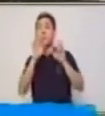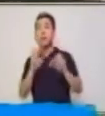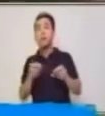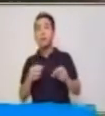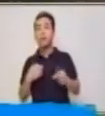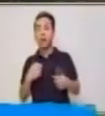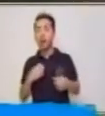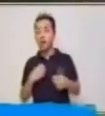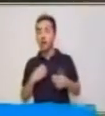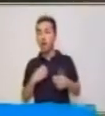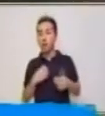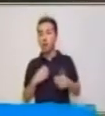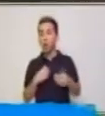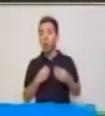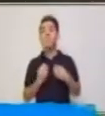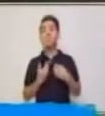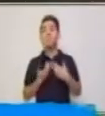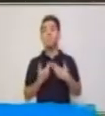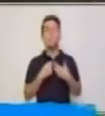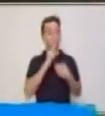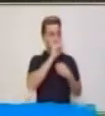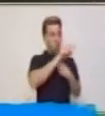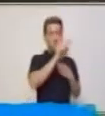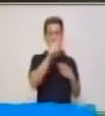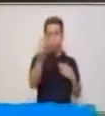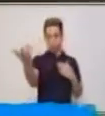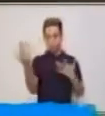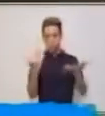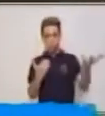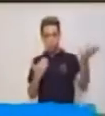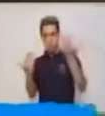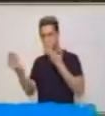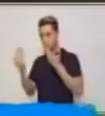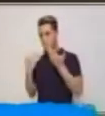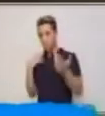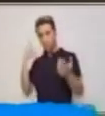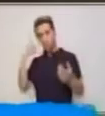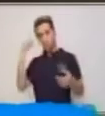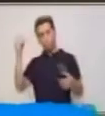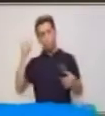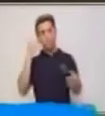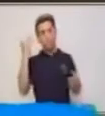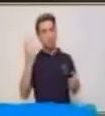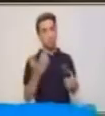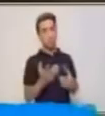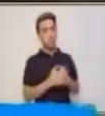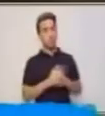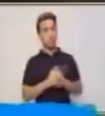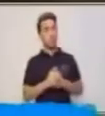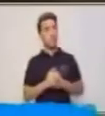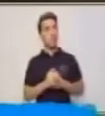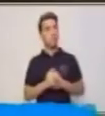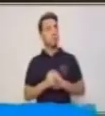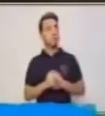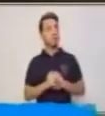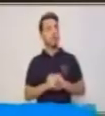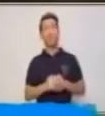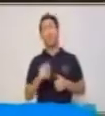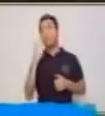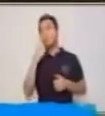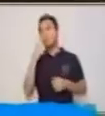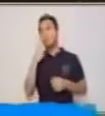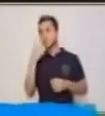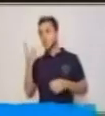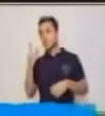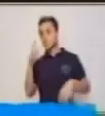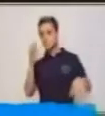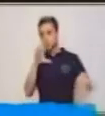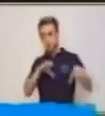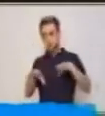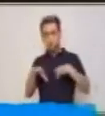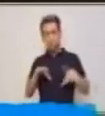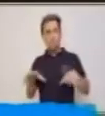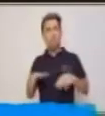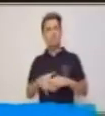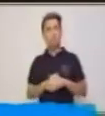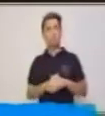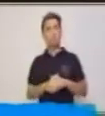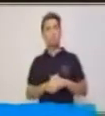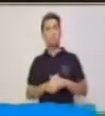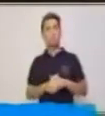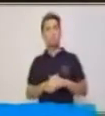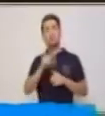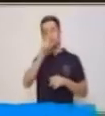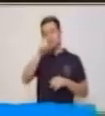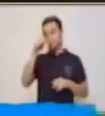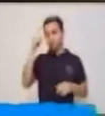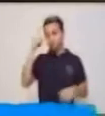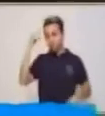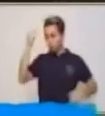discusión. Y ese ha sido el tema. Ahora, evaluemos la actividad. Evalúense